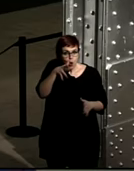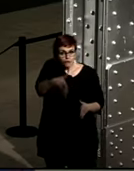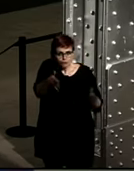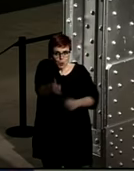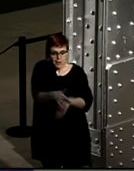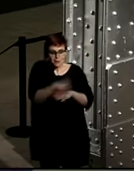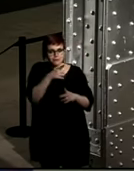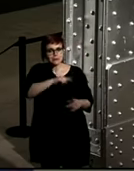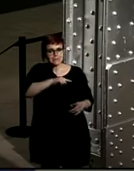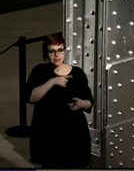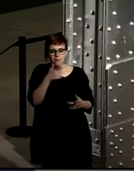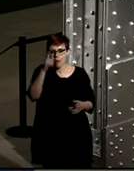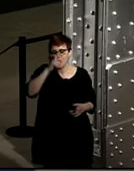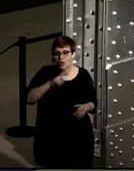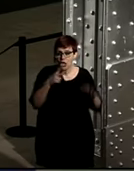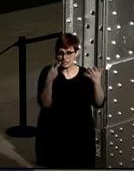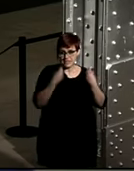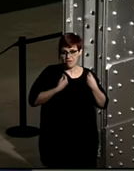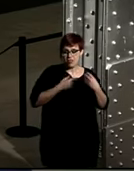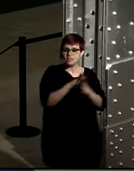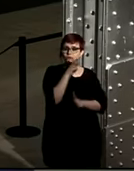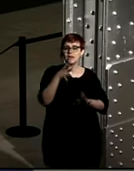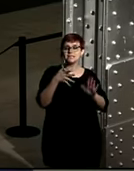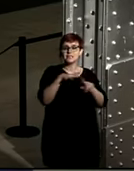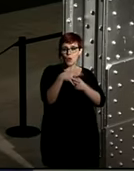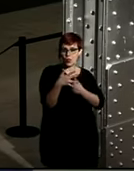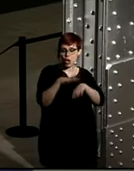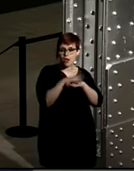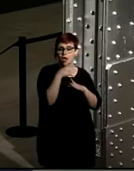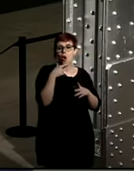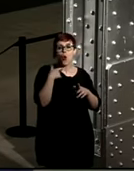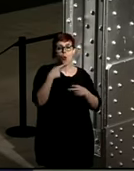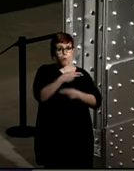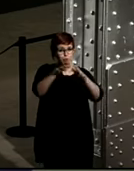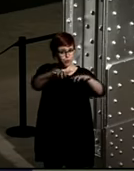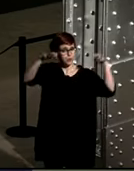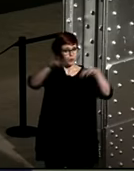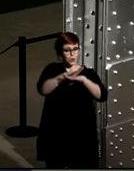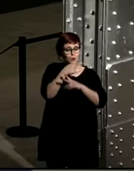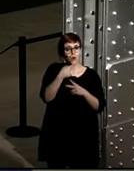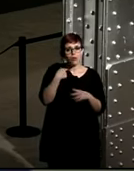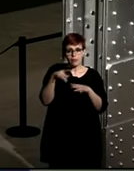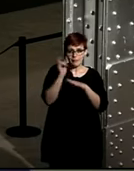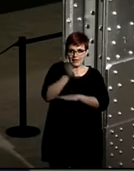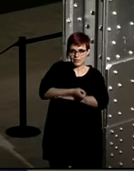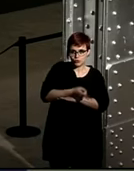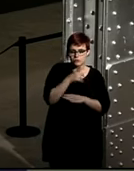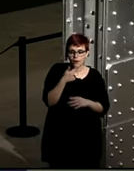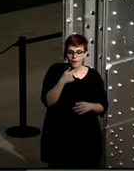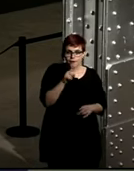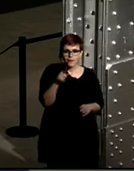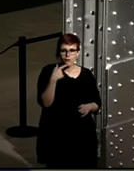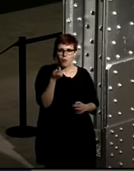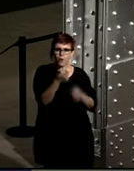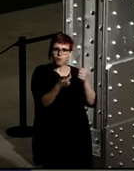poco la aprendí en 7 vidas viendo, la rodábamos en directo, era una serie que la con público en directo, y ahí aprendí un poquito de por qué la gente se